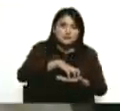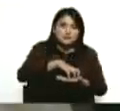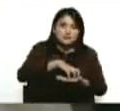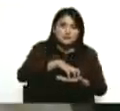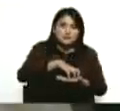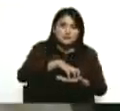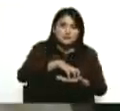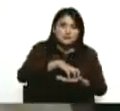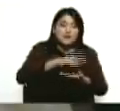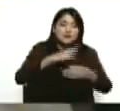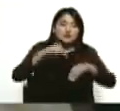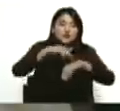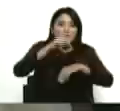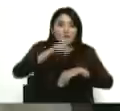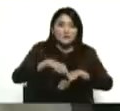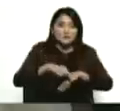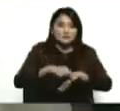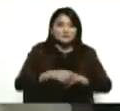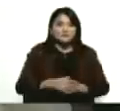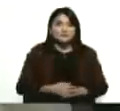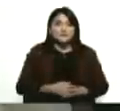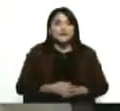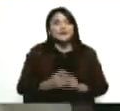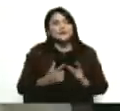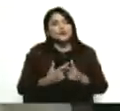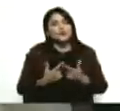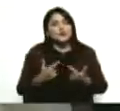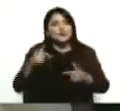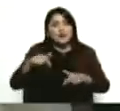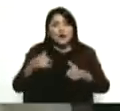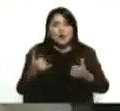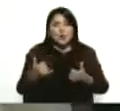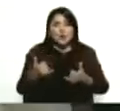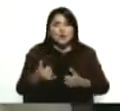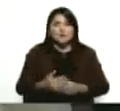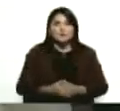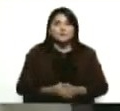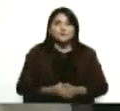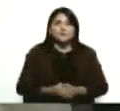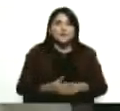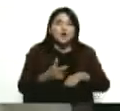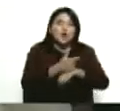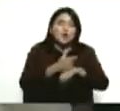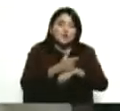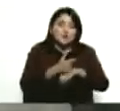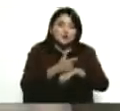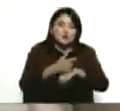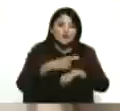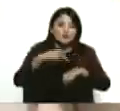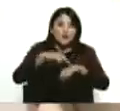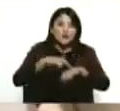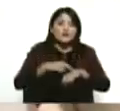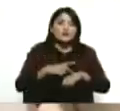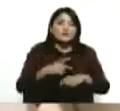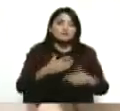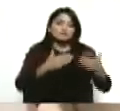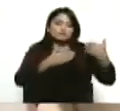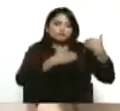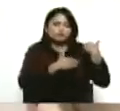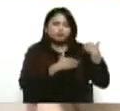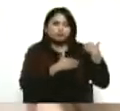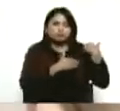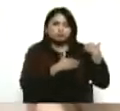tributos nacionales. El gobierno nacional tiene la rectoría en materia de tributos a